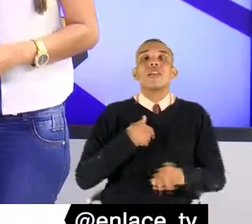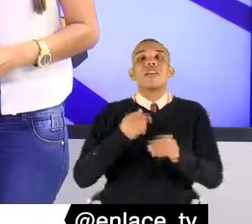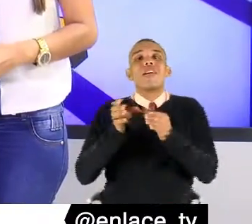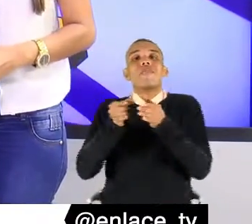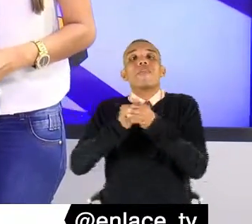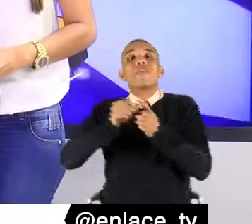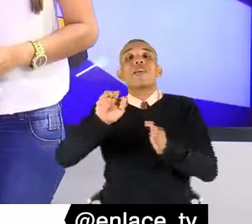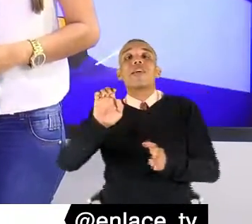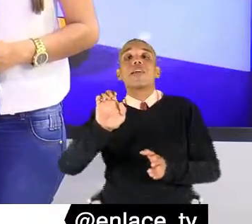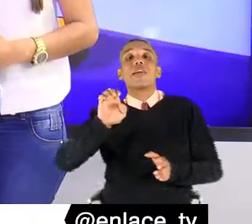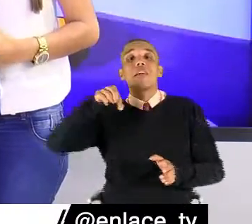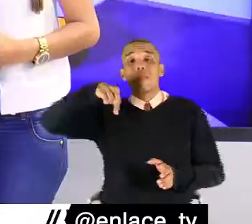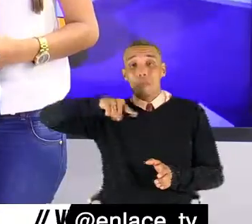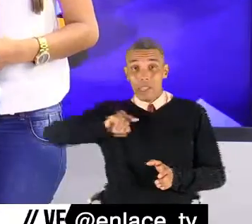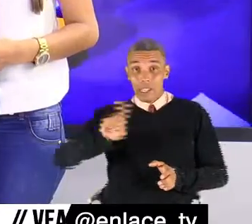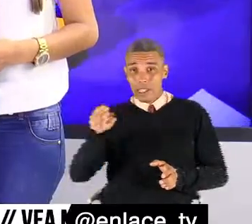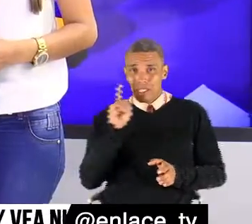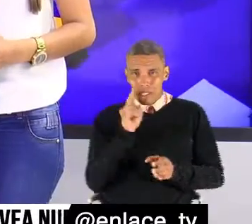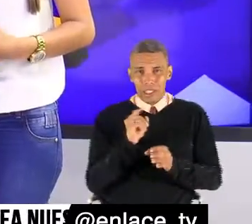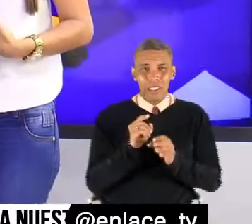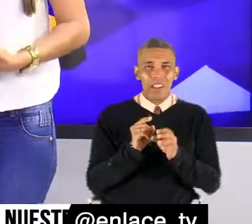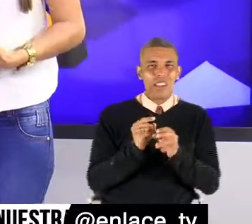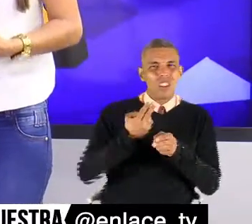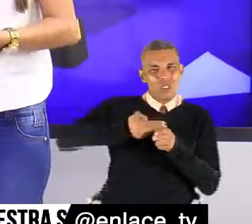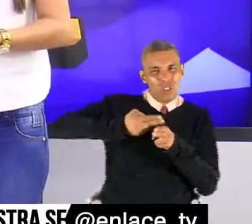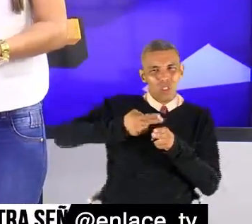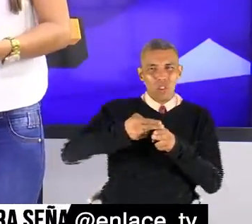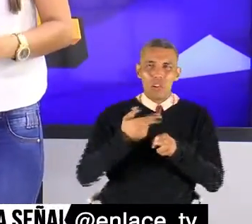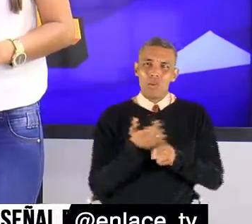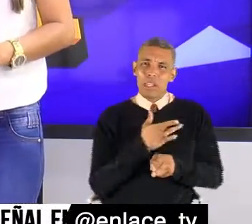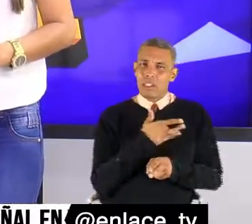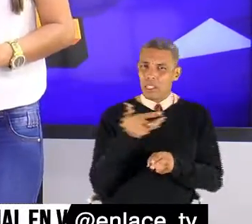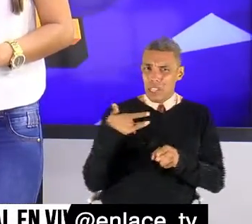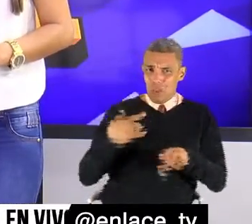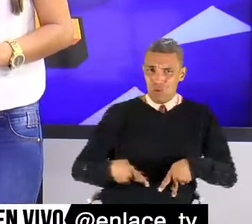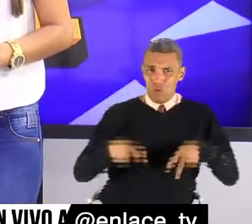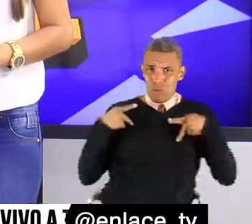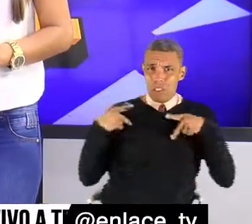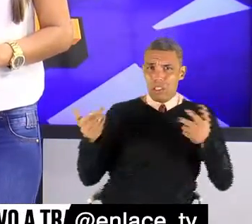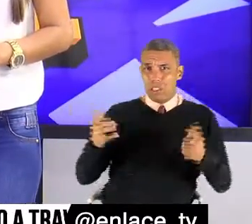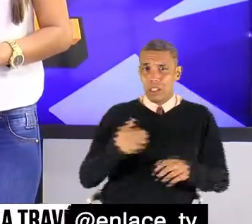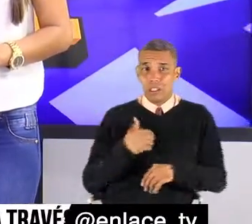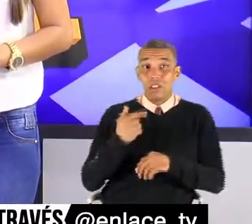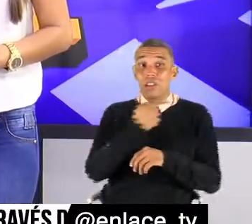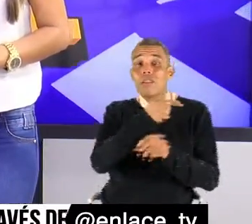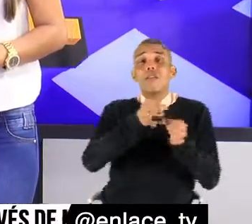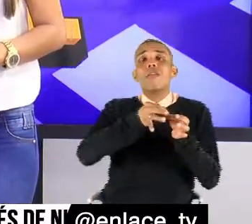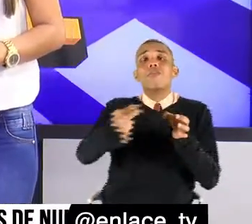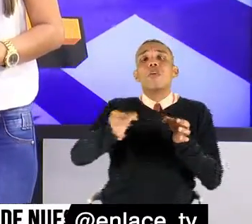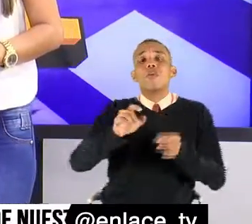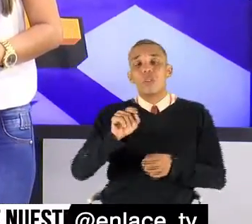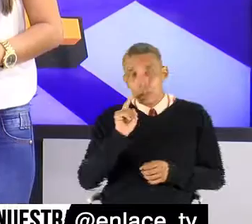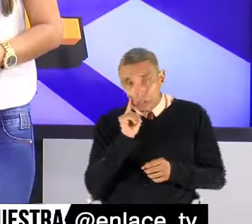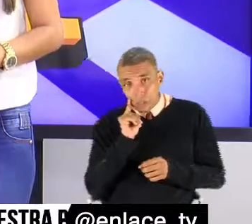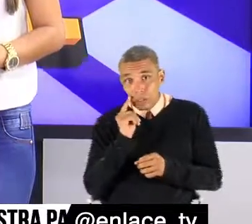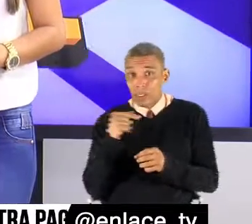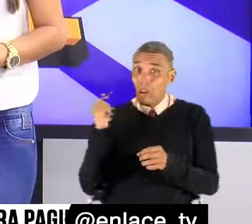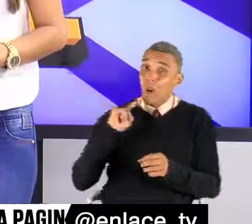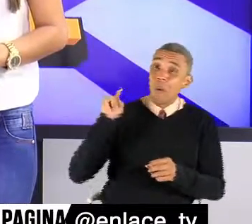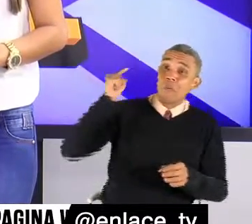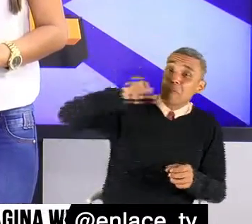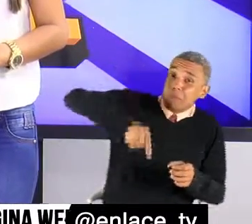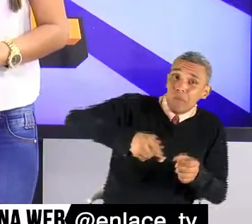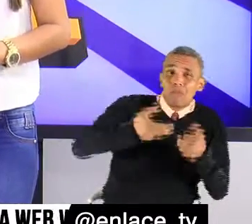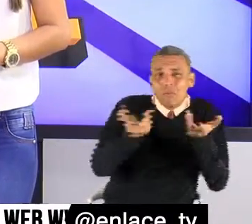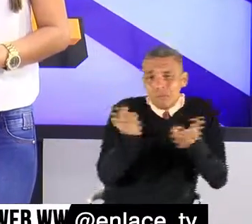San Pablo Sur de Bolívar. Llegó a Barranca Bermeja para pedir atención urgente a un paciente que padece cáncer en el rostro. Estas y